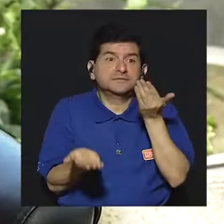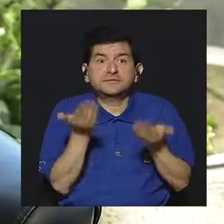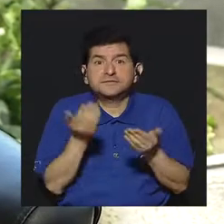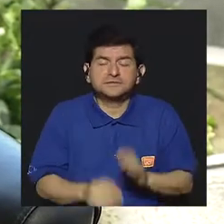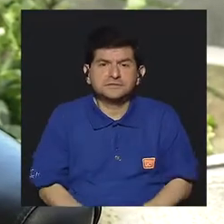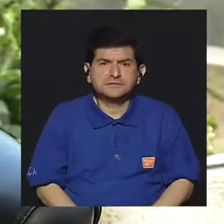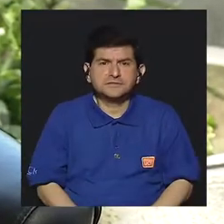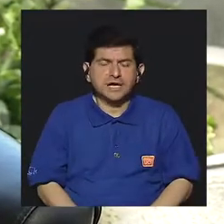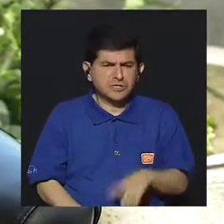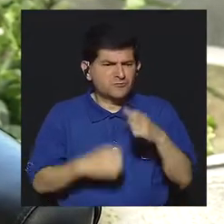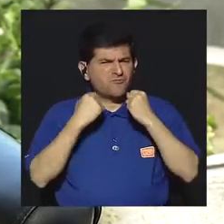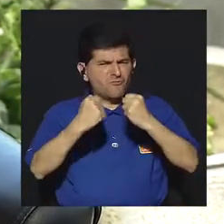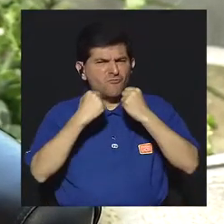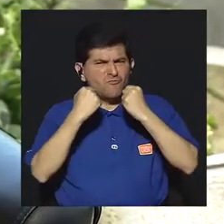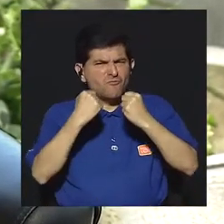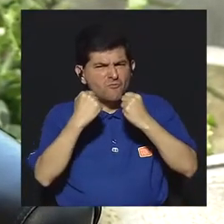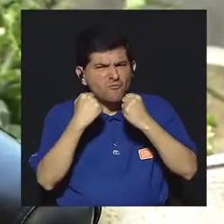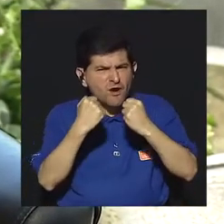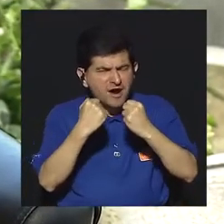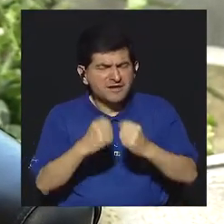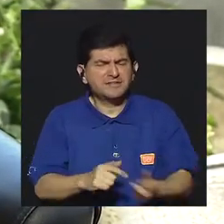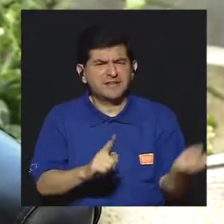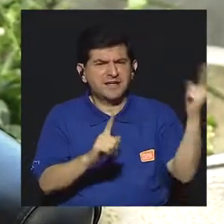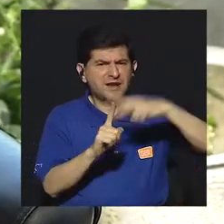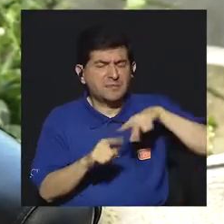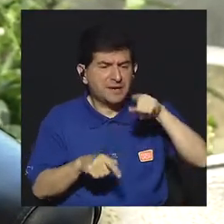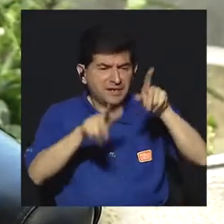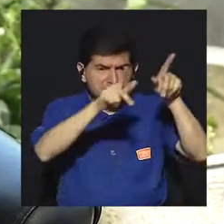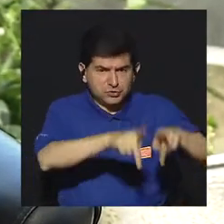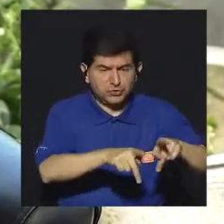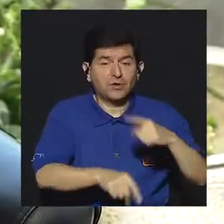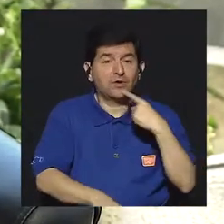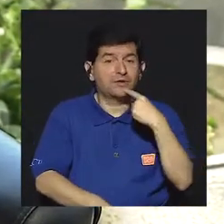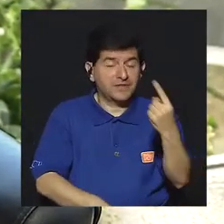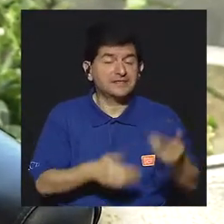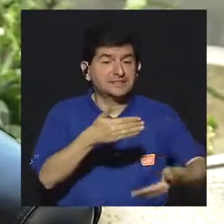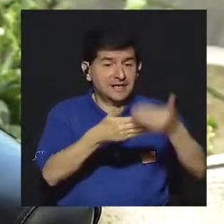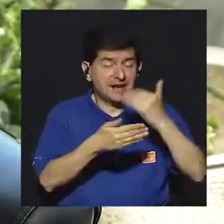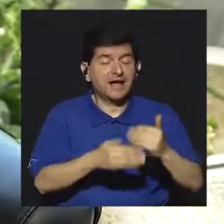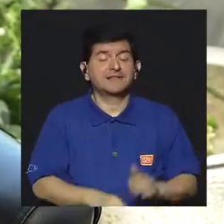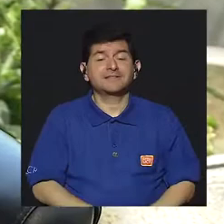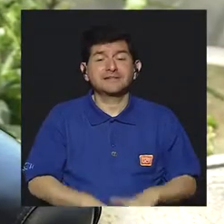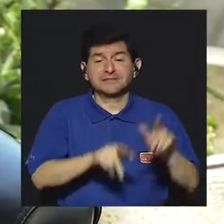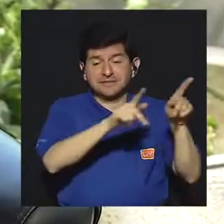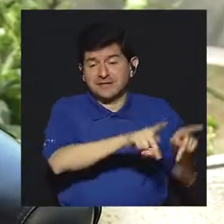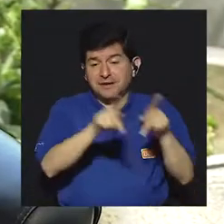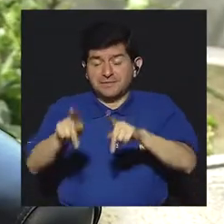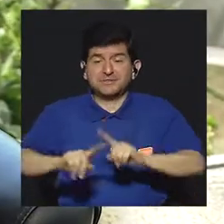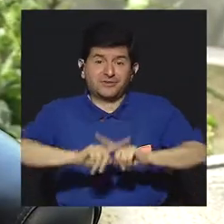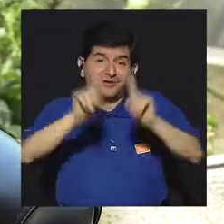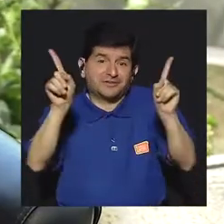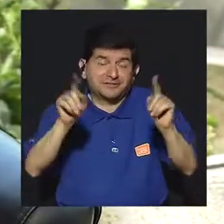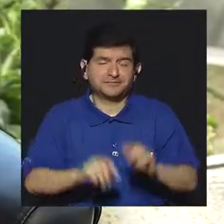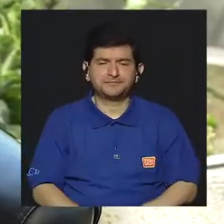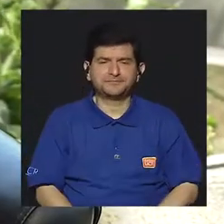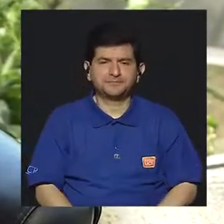sido muy, muy fuerte, ¿verdad? En ese paciente, por eso hablábamos de la susceptibilidad. Principalmente lo que decíamos,